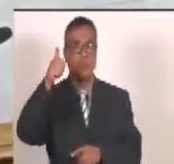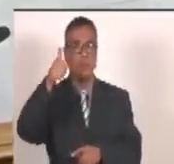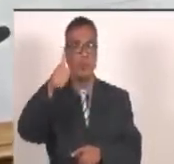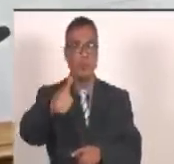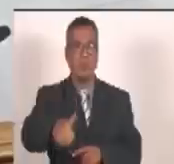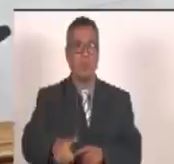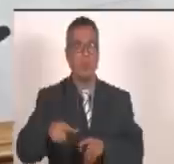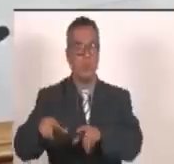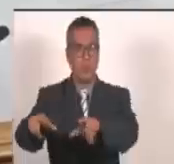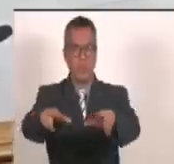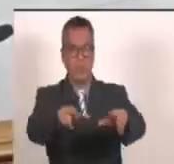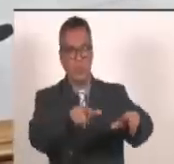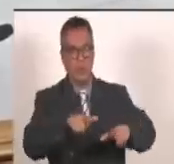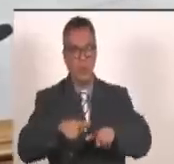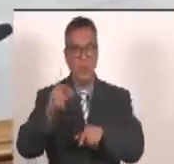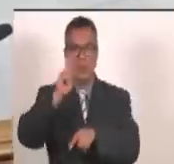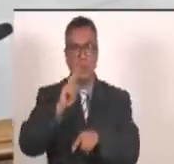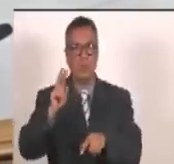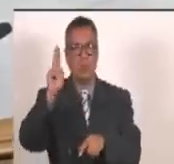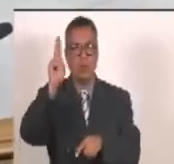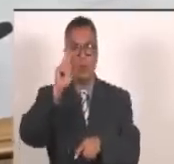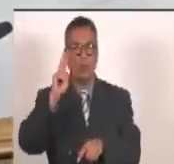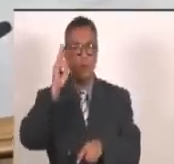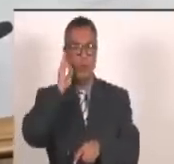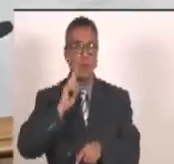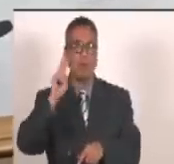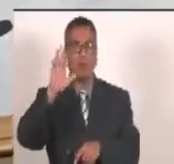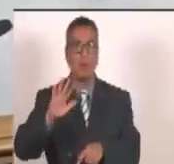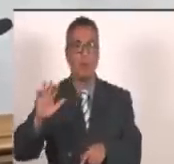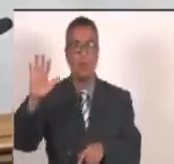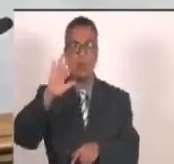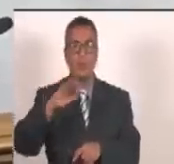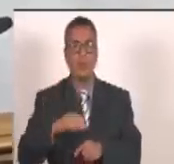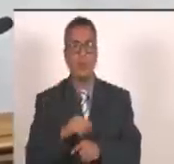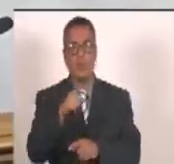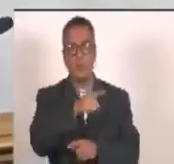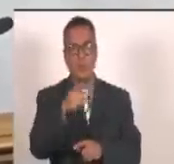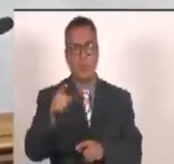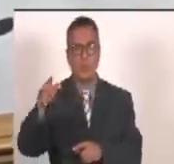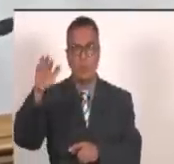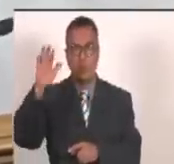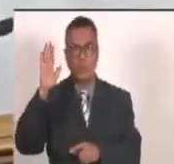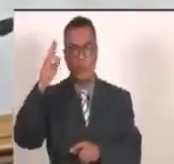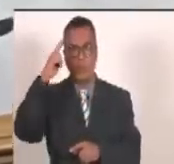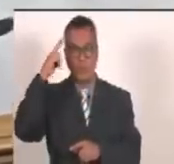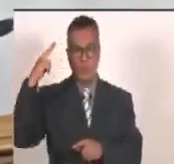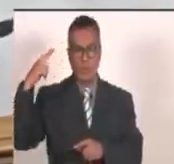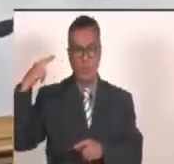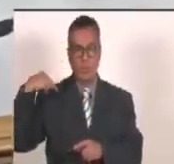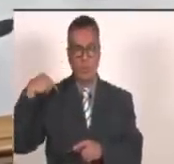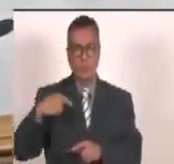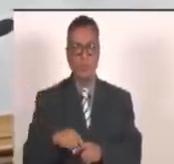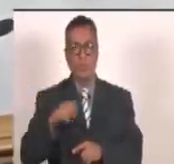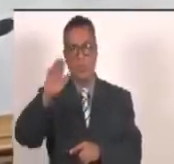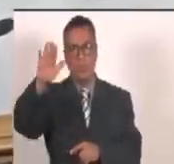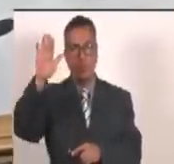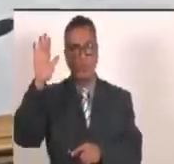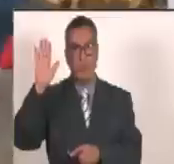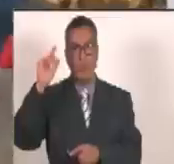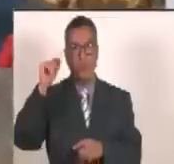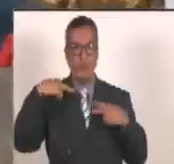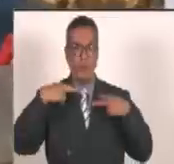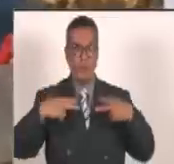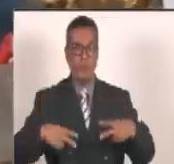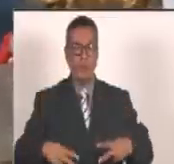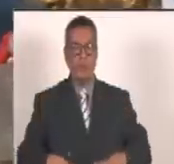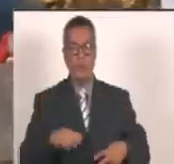de los siglos territorio de la República Bolivariana de Venezuela. Jura por su honor, jura por su